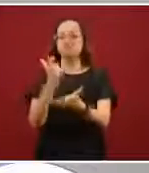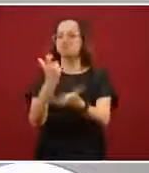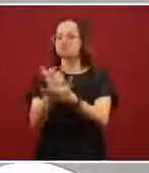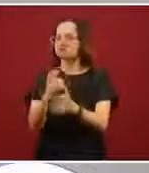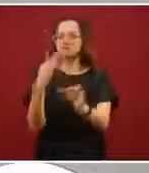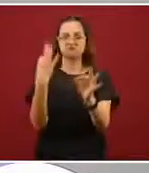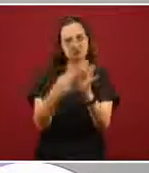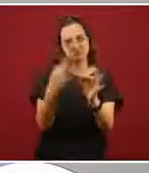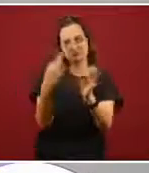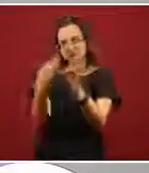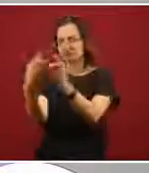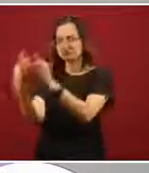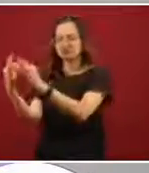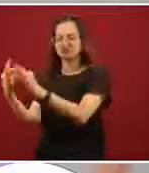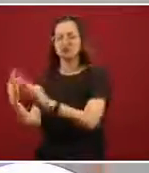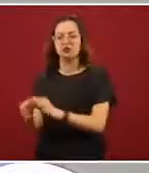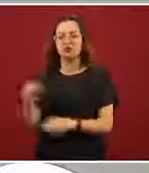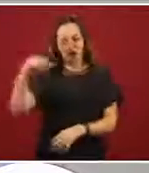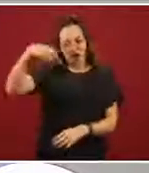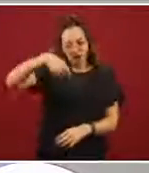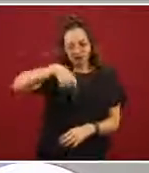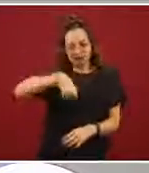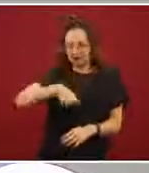bancos, no pagaban,